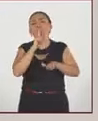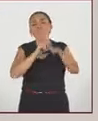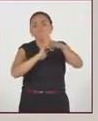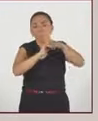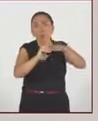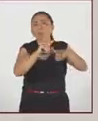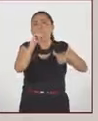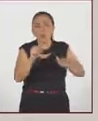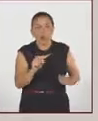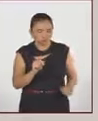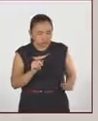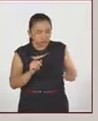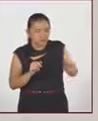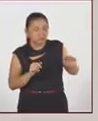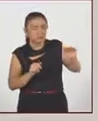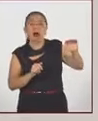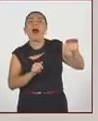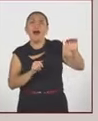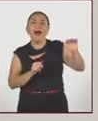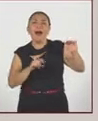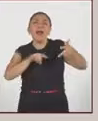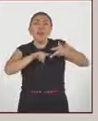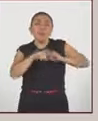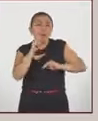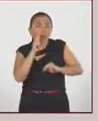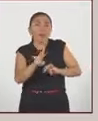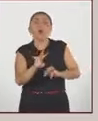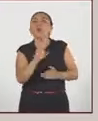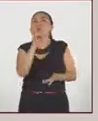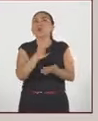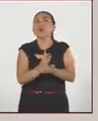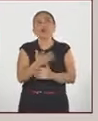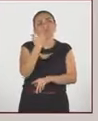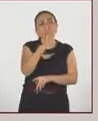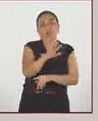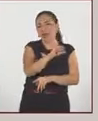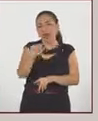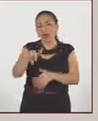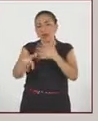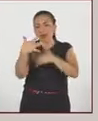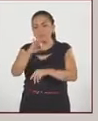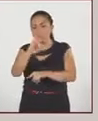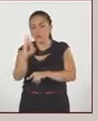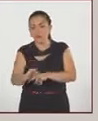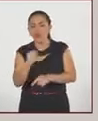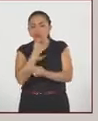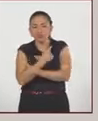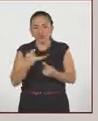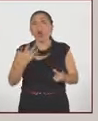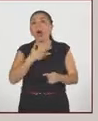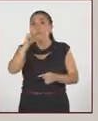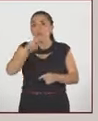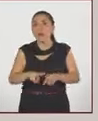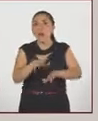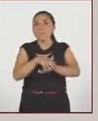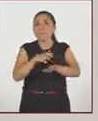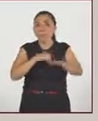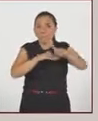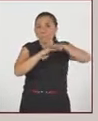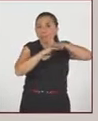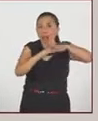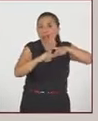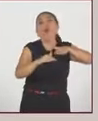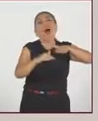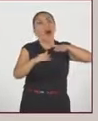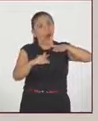va desarrollando, en la infancia, solamente del 10 al 15% de los pacientes presenta un pie plano real,